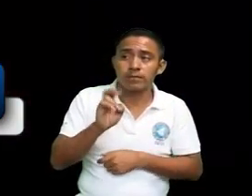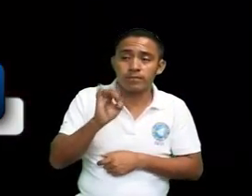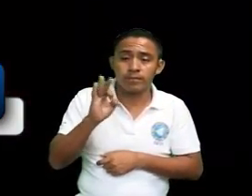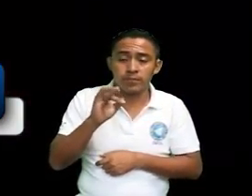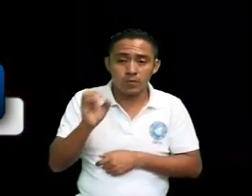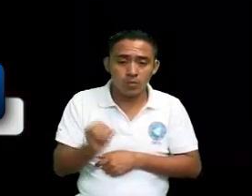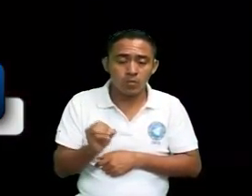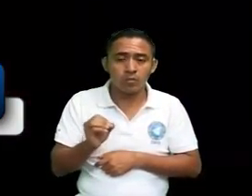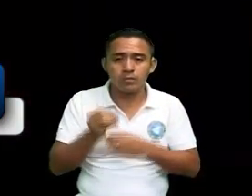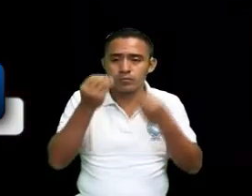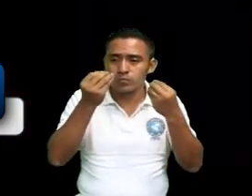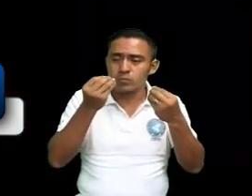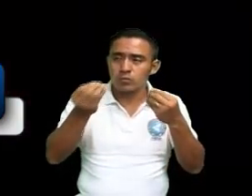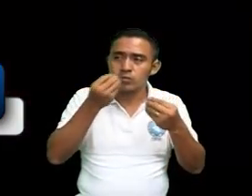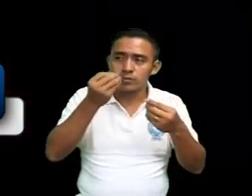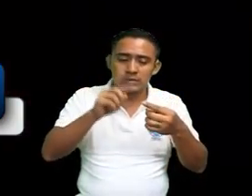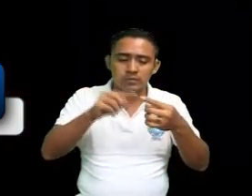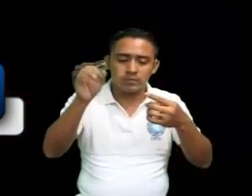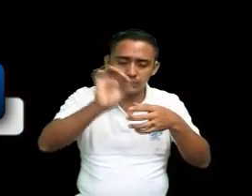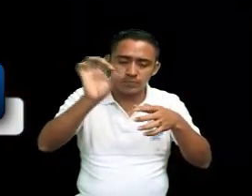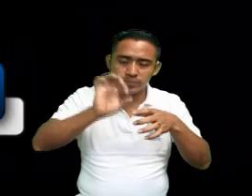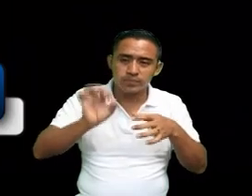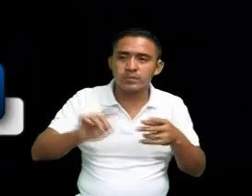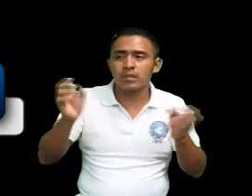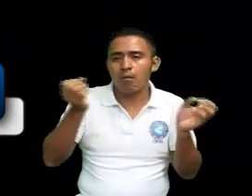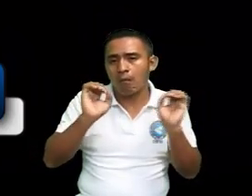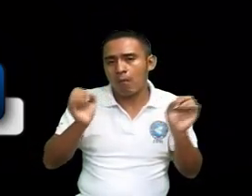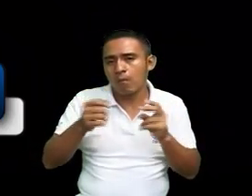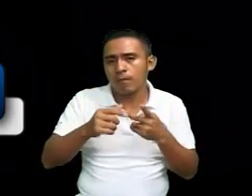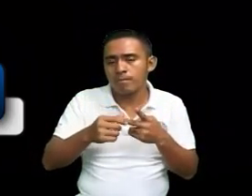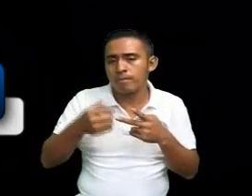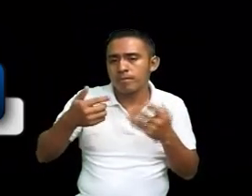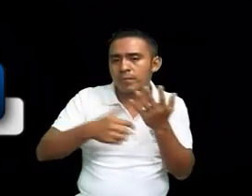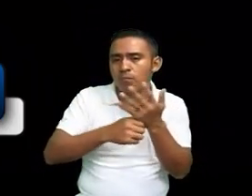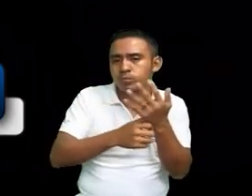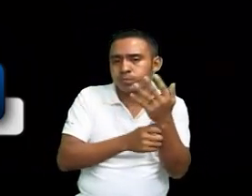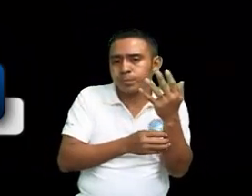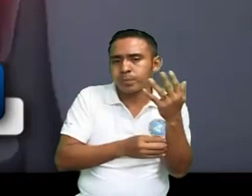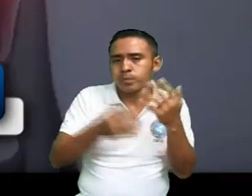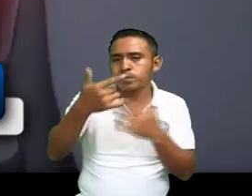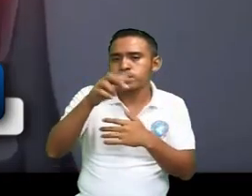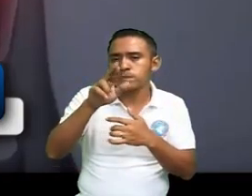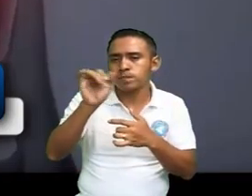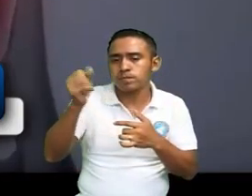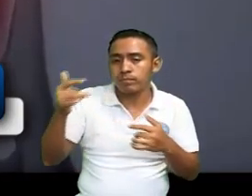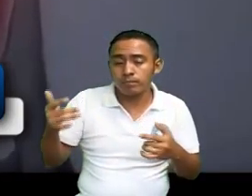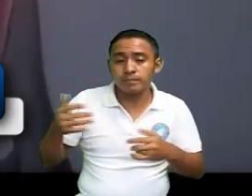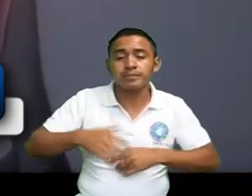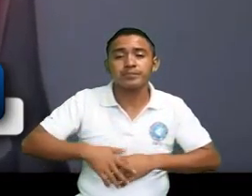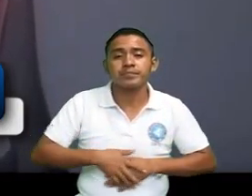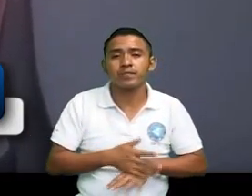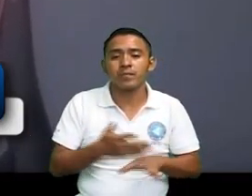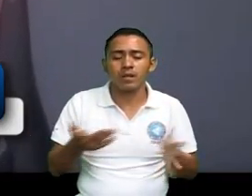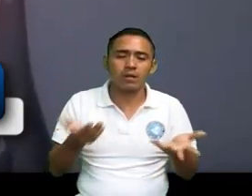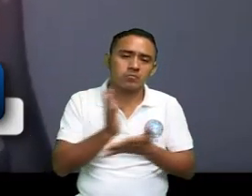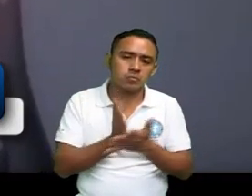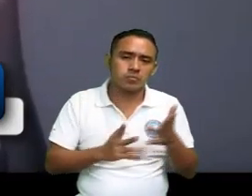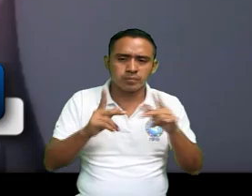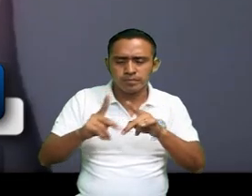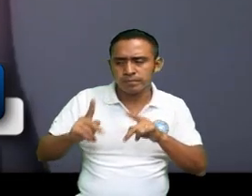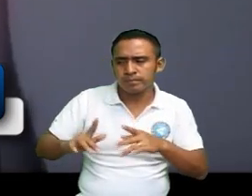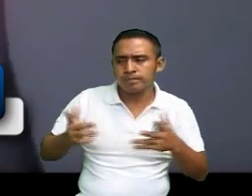cantidad de condimentos o de grasas con las que se preparan los alimentos, ¿verdad? Hay personas que, por